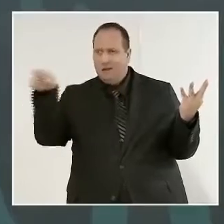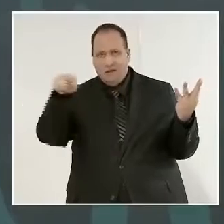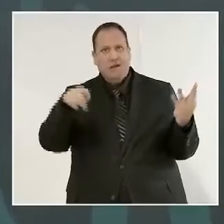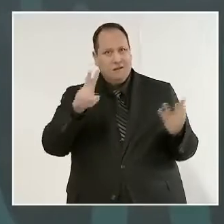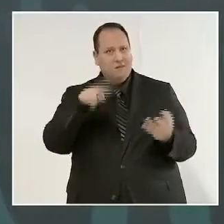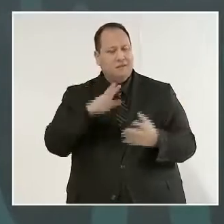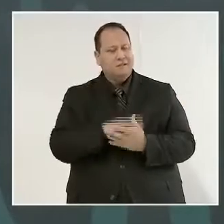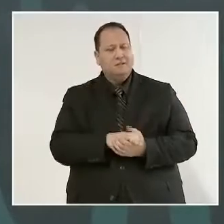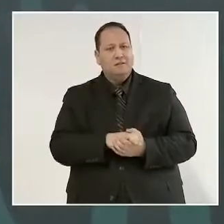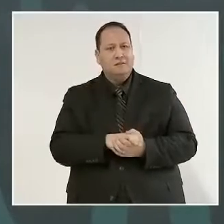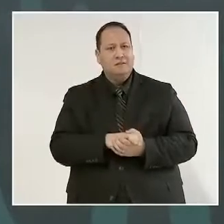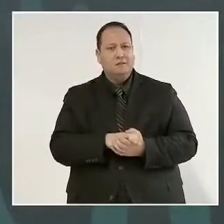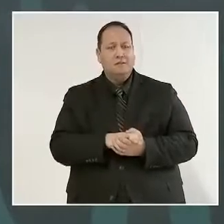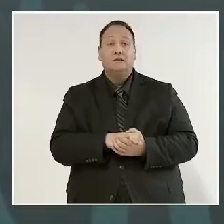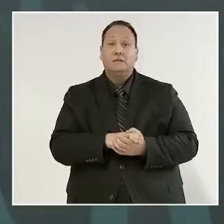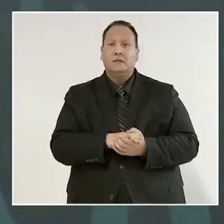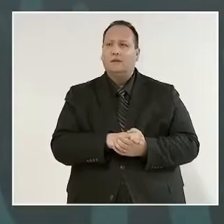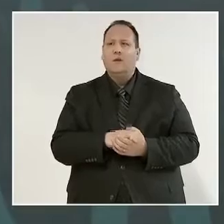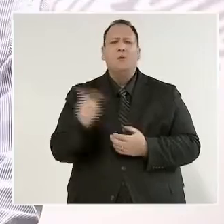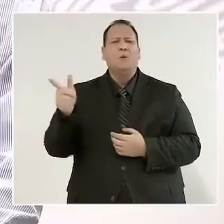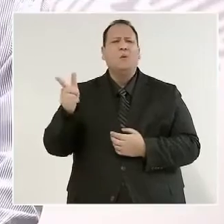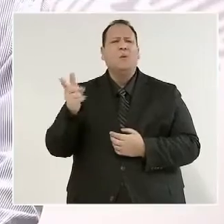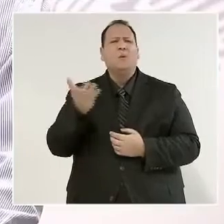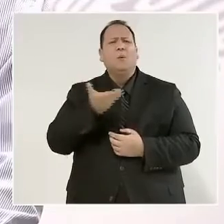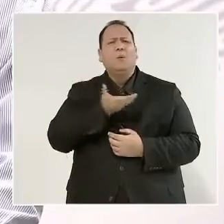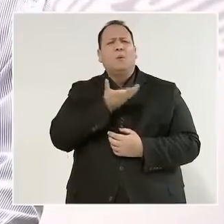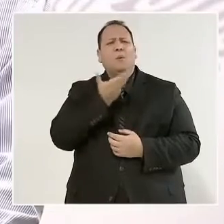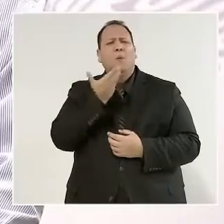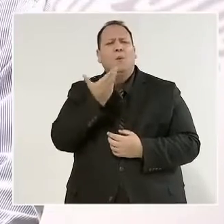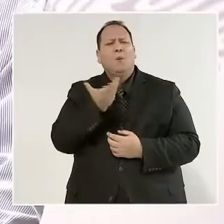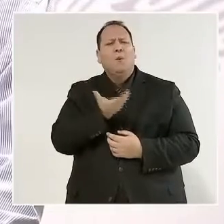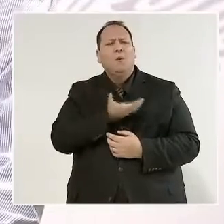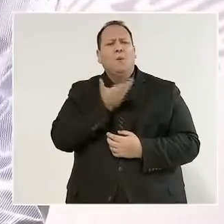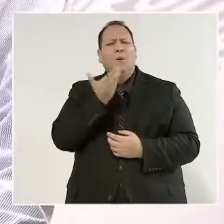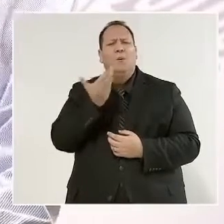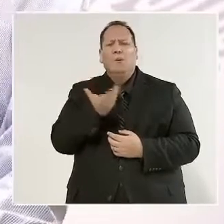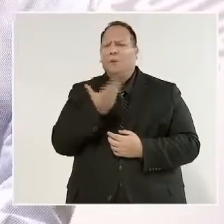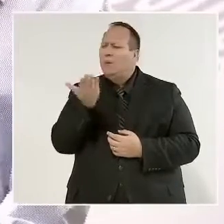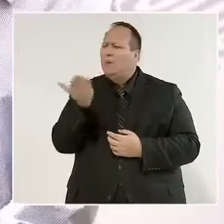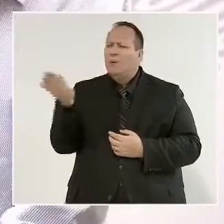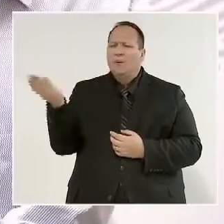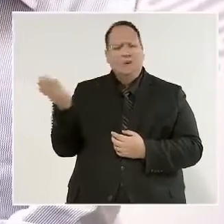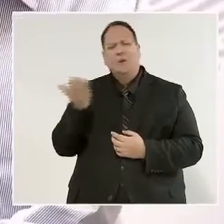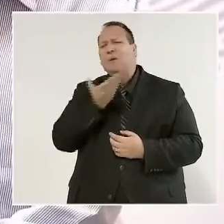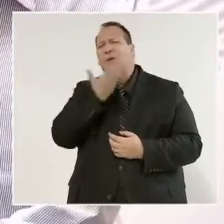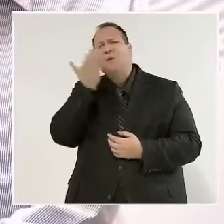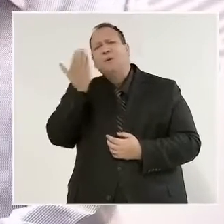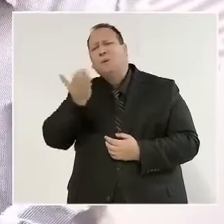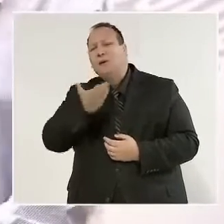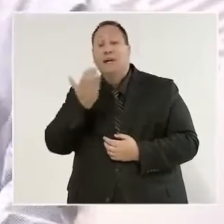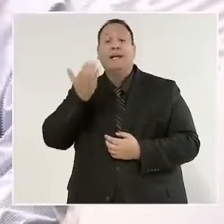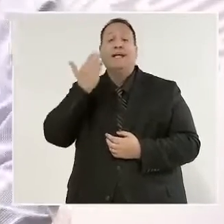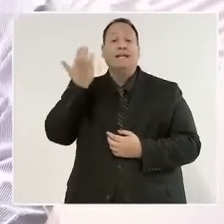que están mal acostumbrados. Quieren